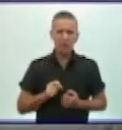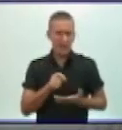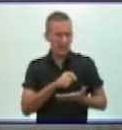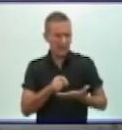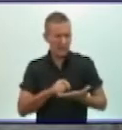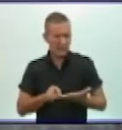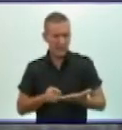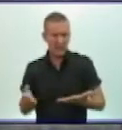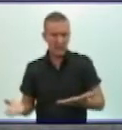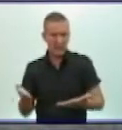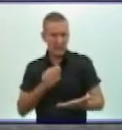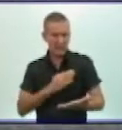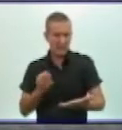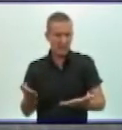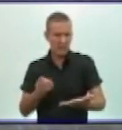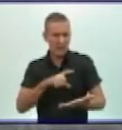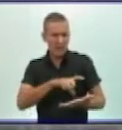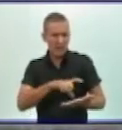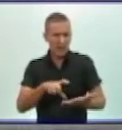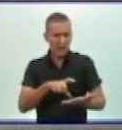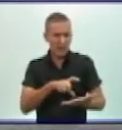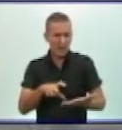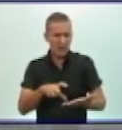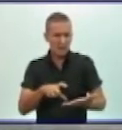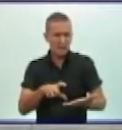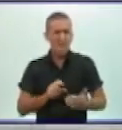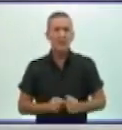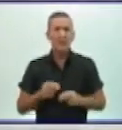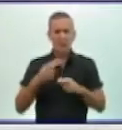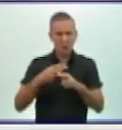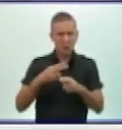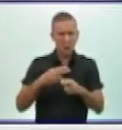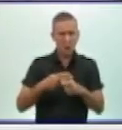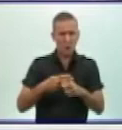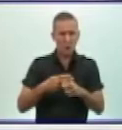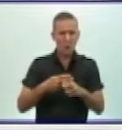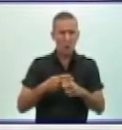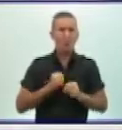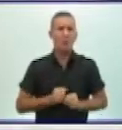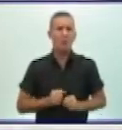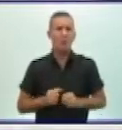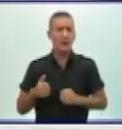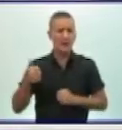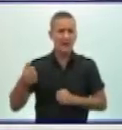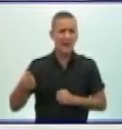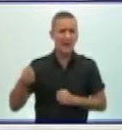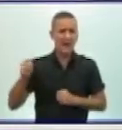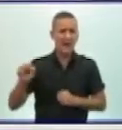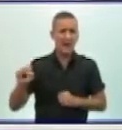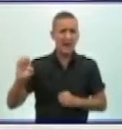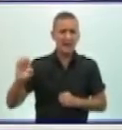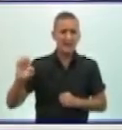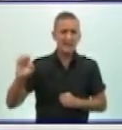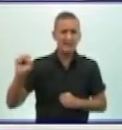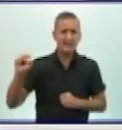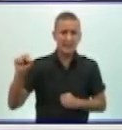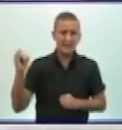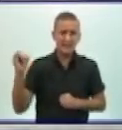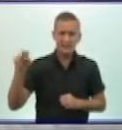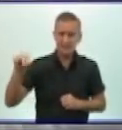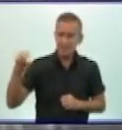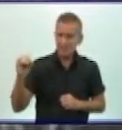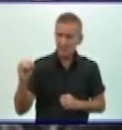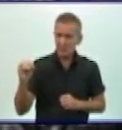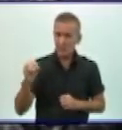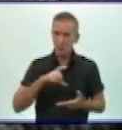la prensa un artículo que él denominó asesino, y por esta razón va por primera vez a la cárcel, porque realmente es un artículo muy